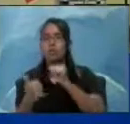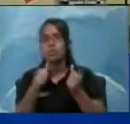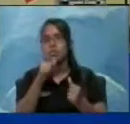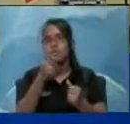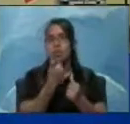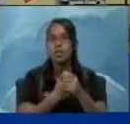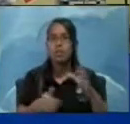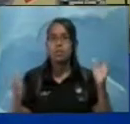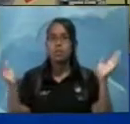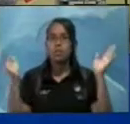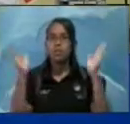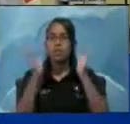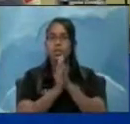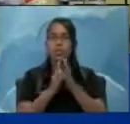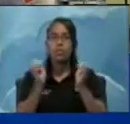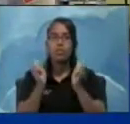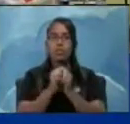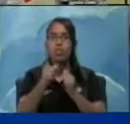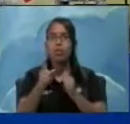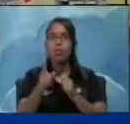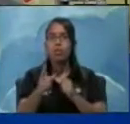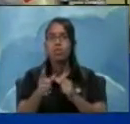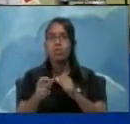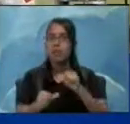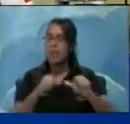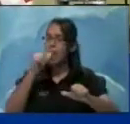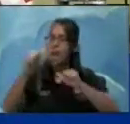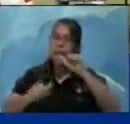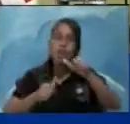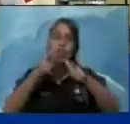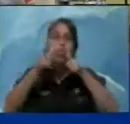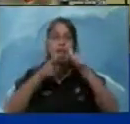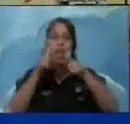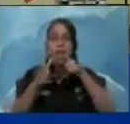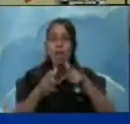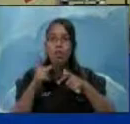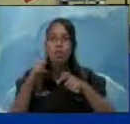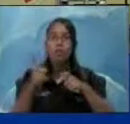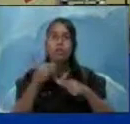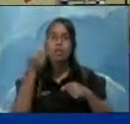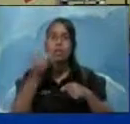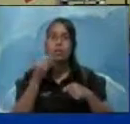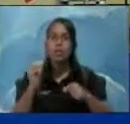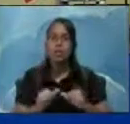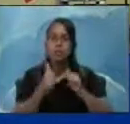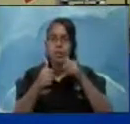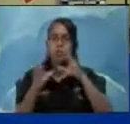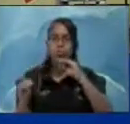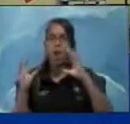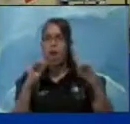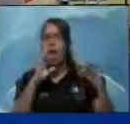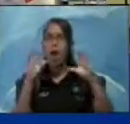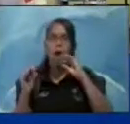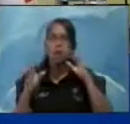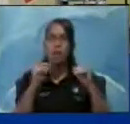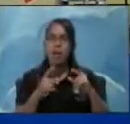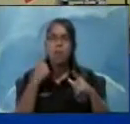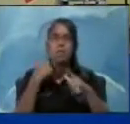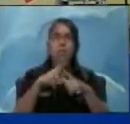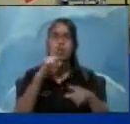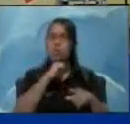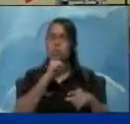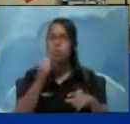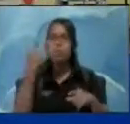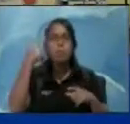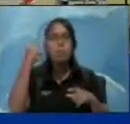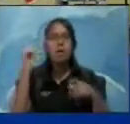espíritu santo con géneros de lengua y el muchacho empezó a hablar amados hermanos pero mire eso